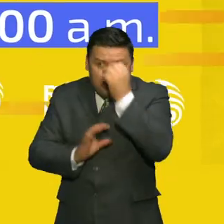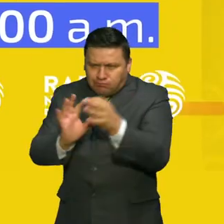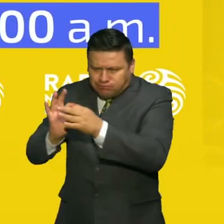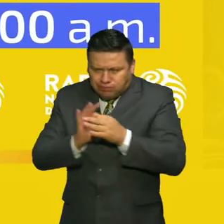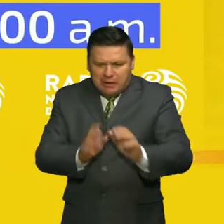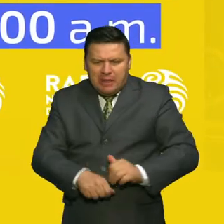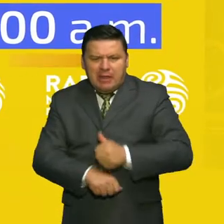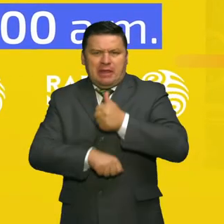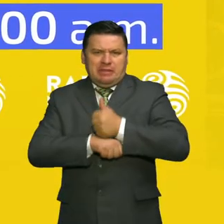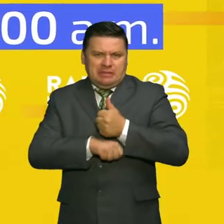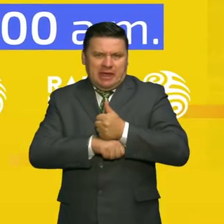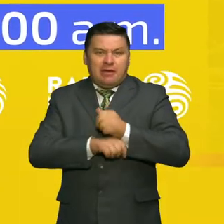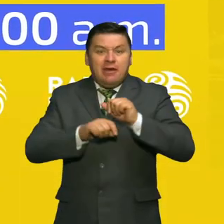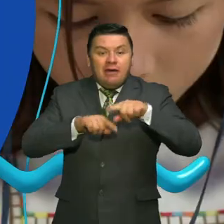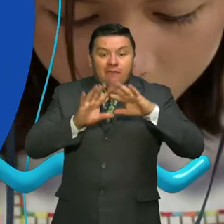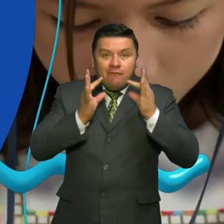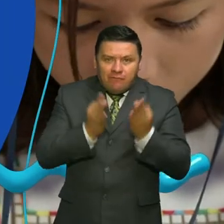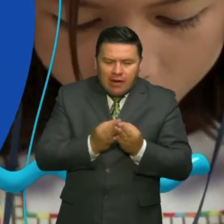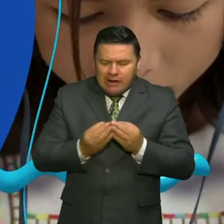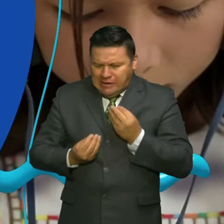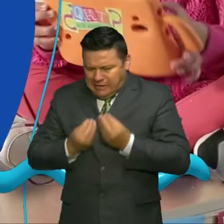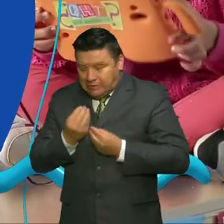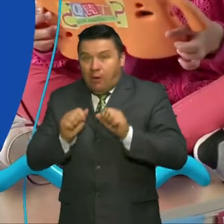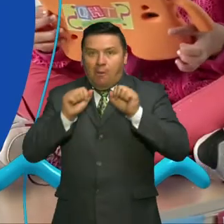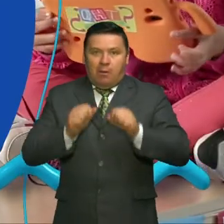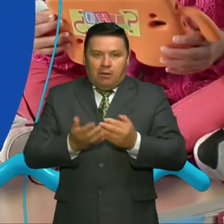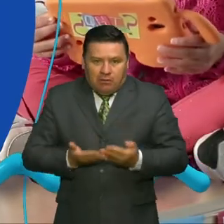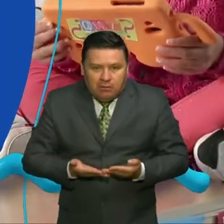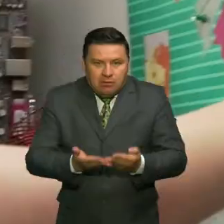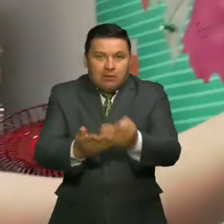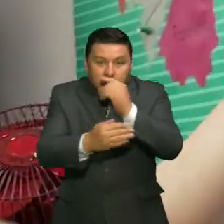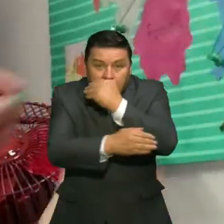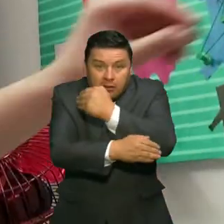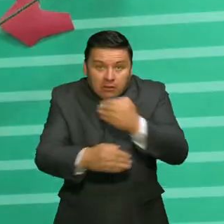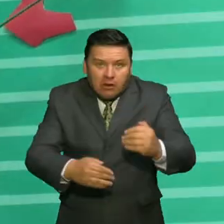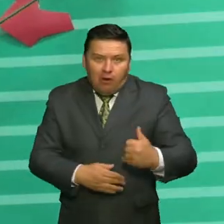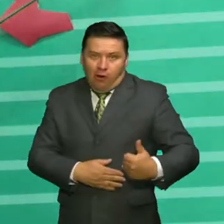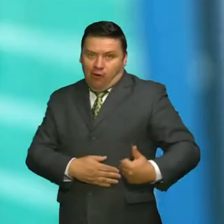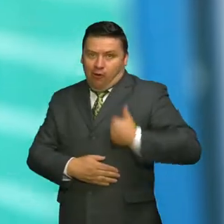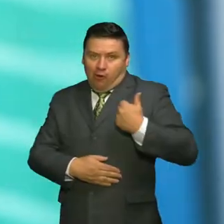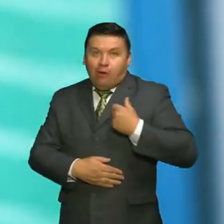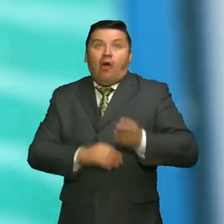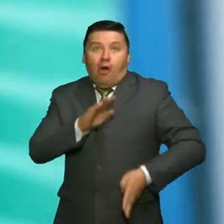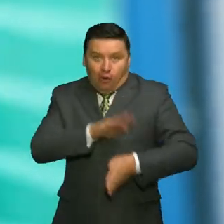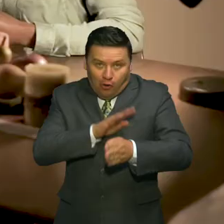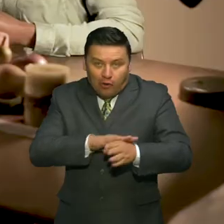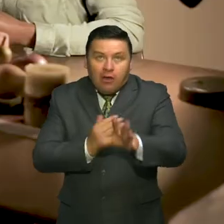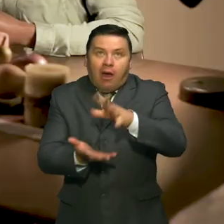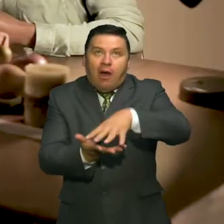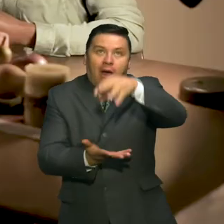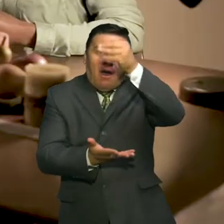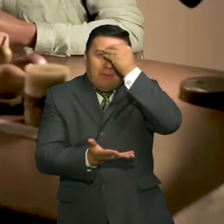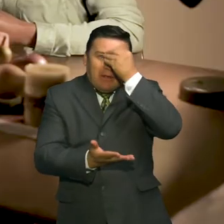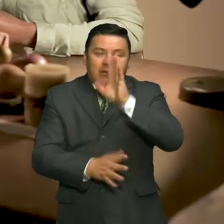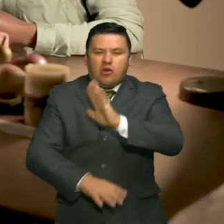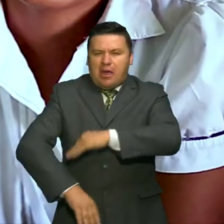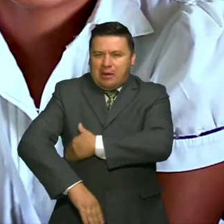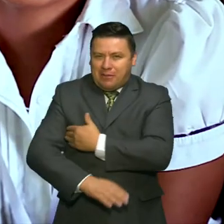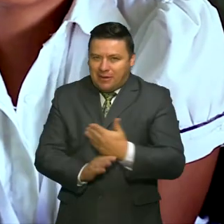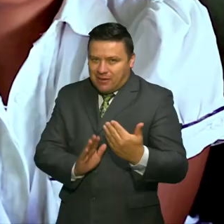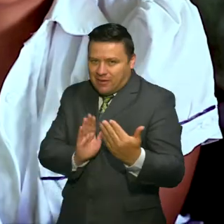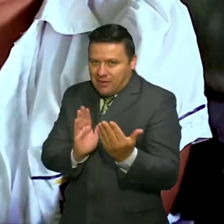los maestros, directivos y las familias, haremos posible que nuestros niños y jóvenes continúen